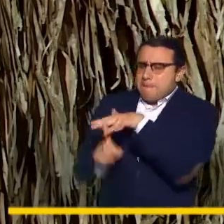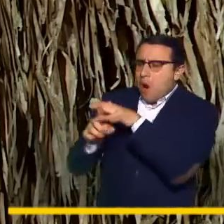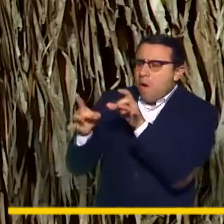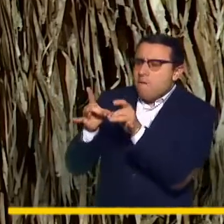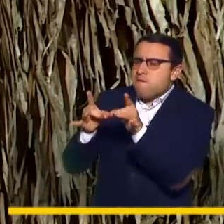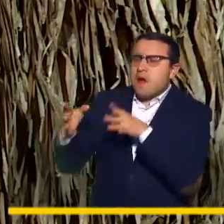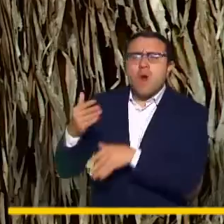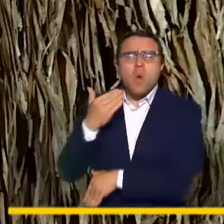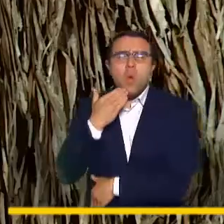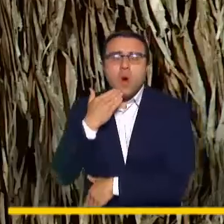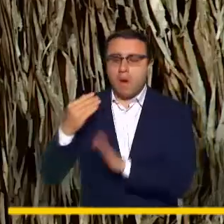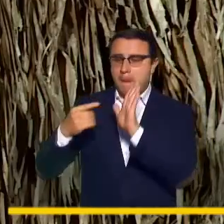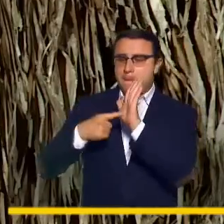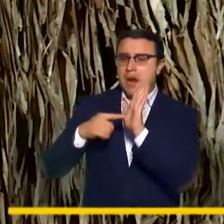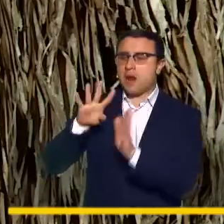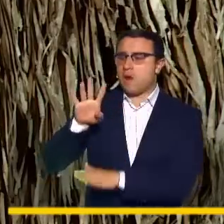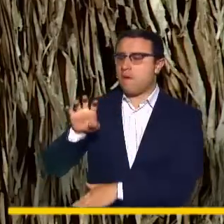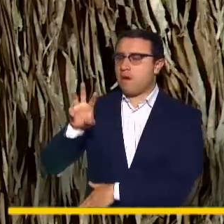reforma constitucional del